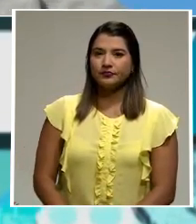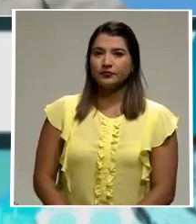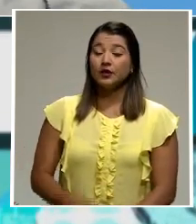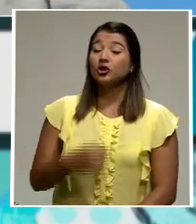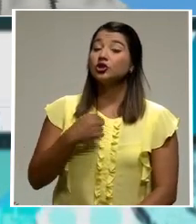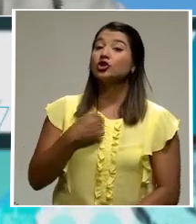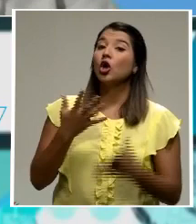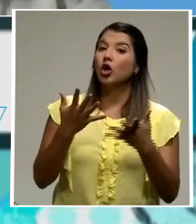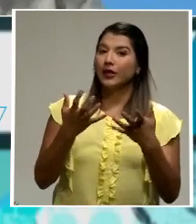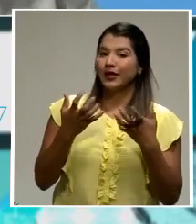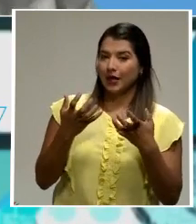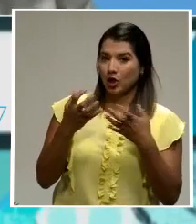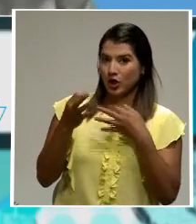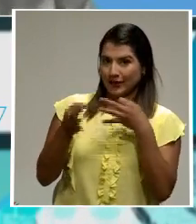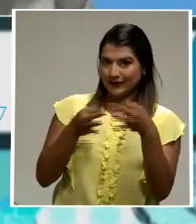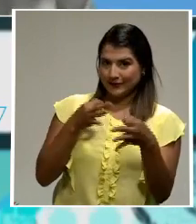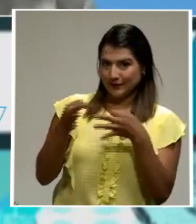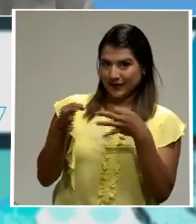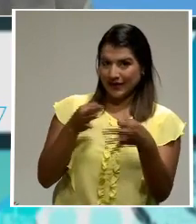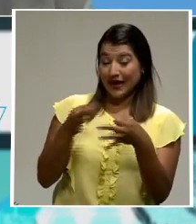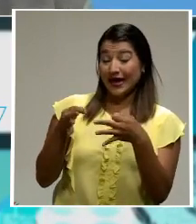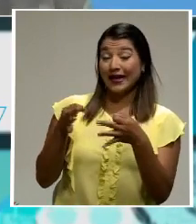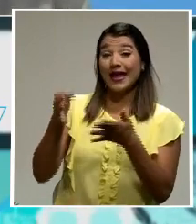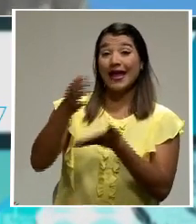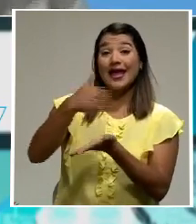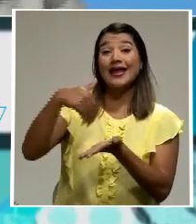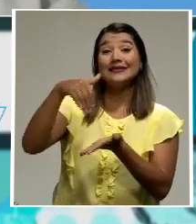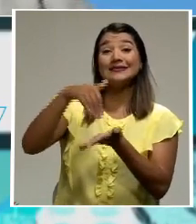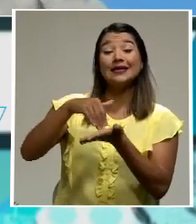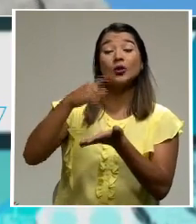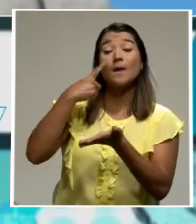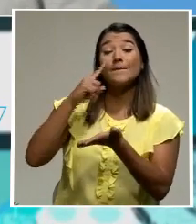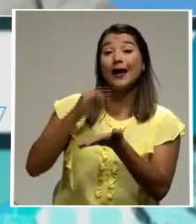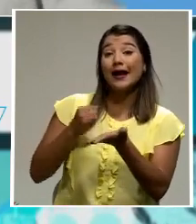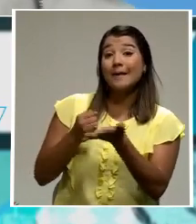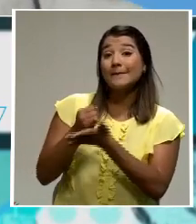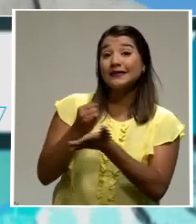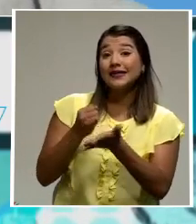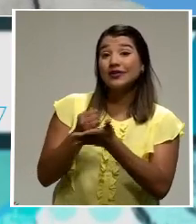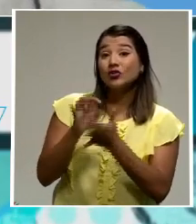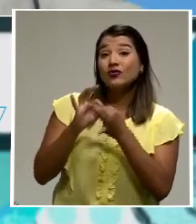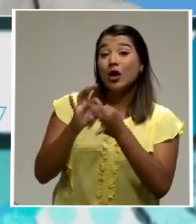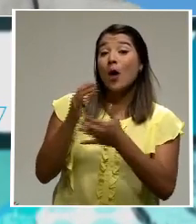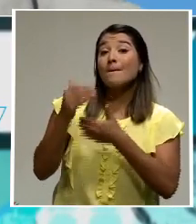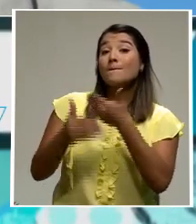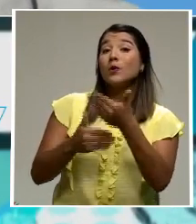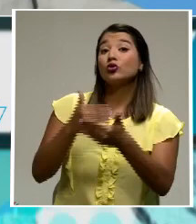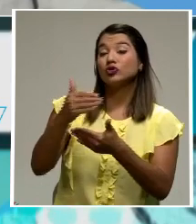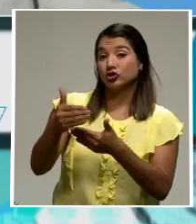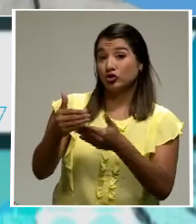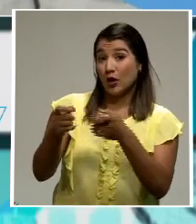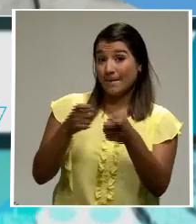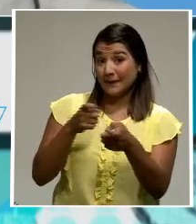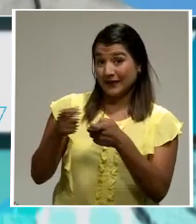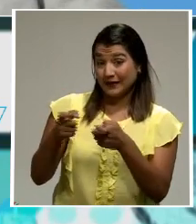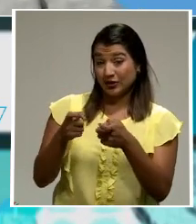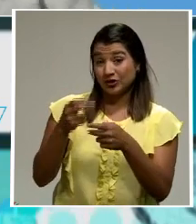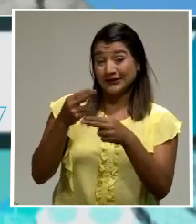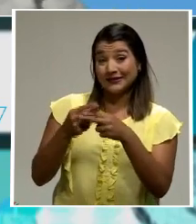Debo explicar primero que el Centro para Investigaciones de los Procesos Administrativos, CIPA,